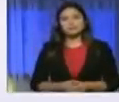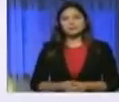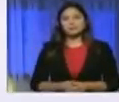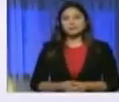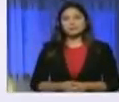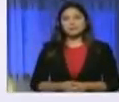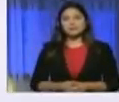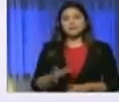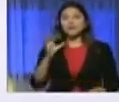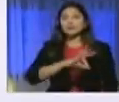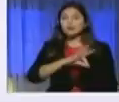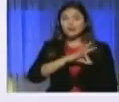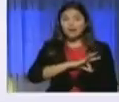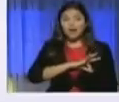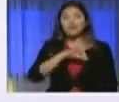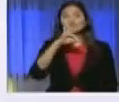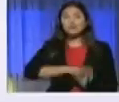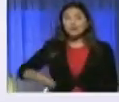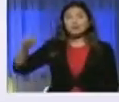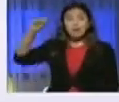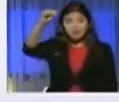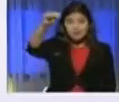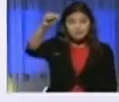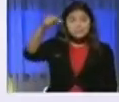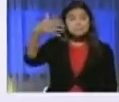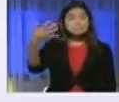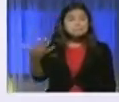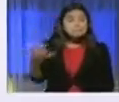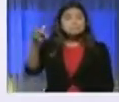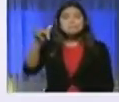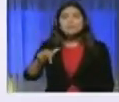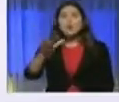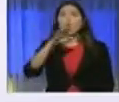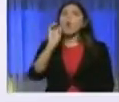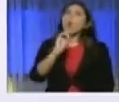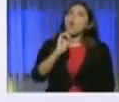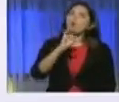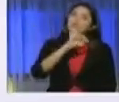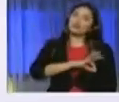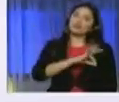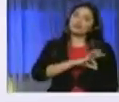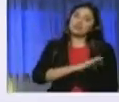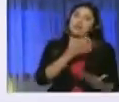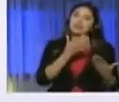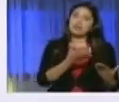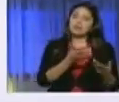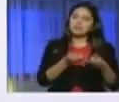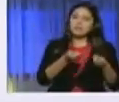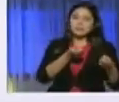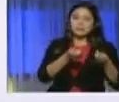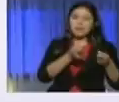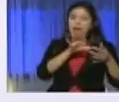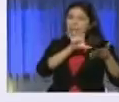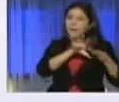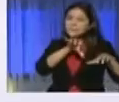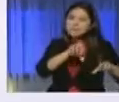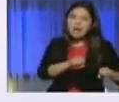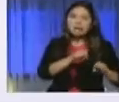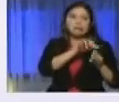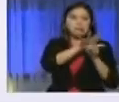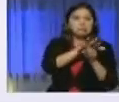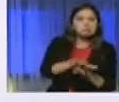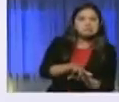una sociedad socialista, o está en una sociedad oligárquica, capitalista,